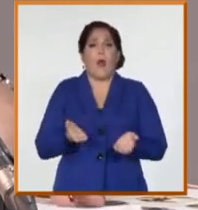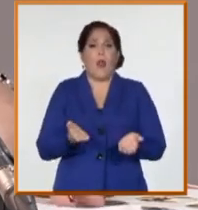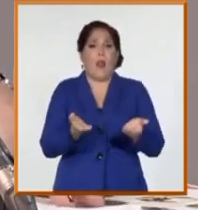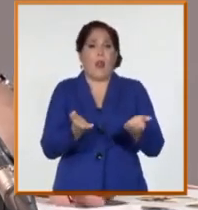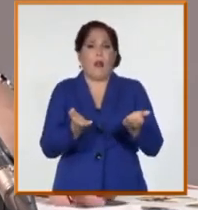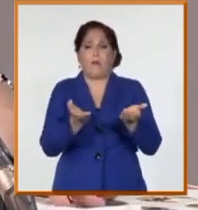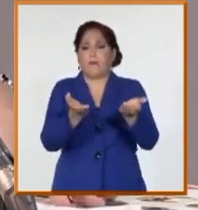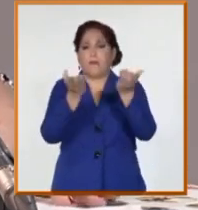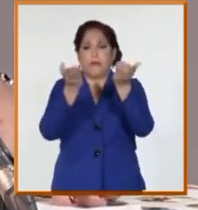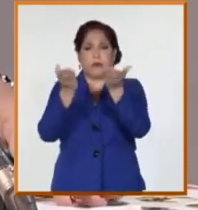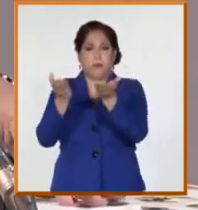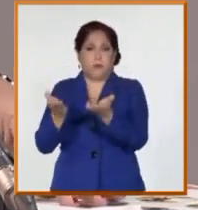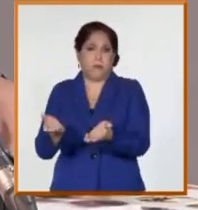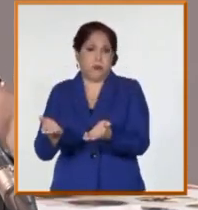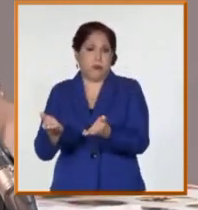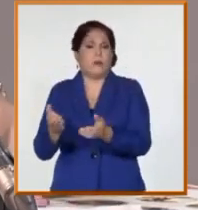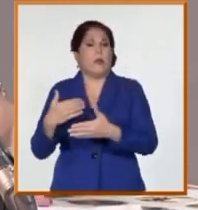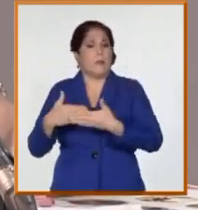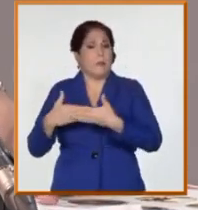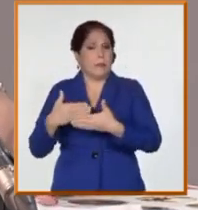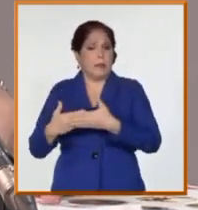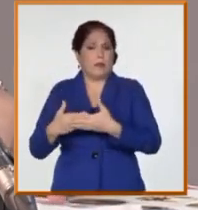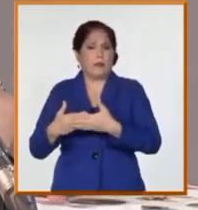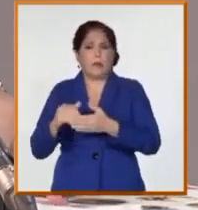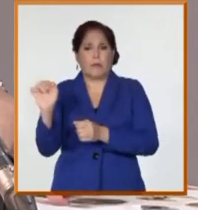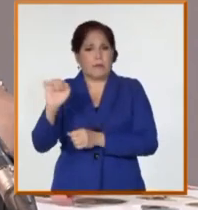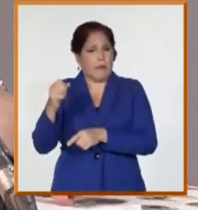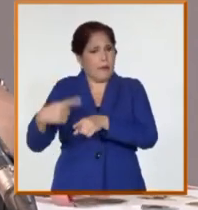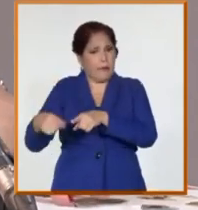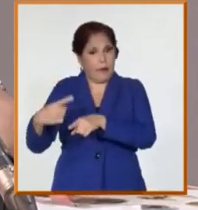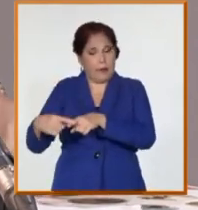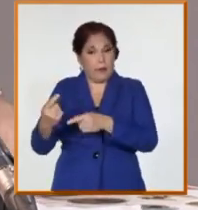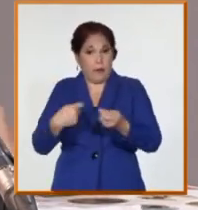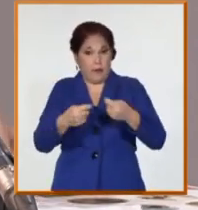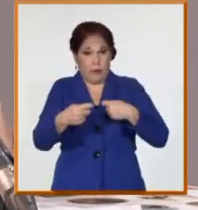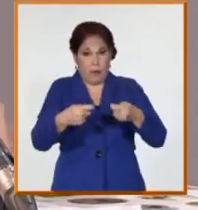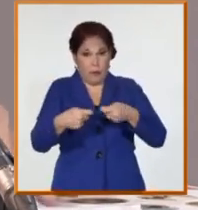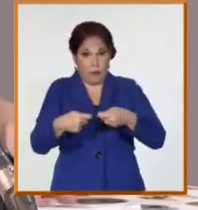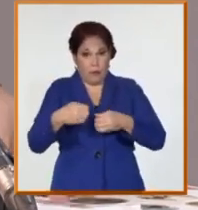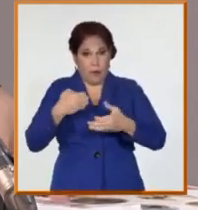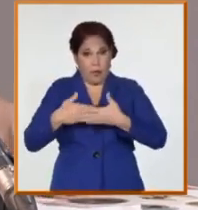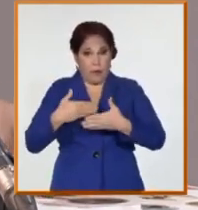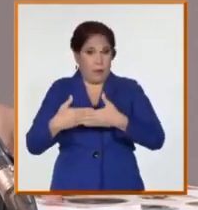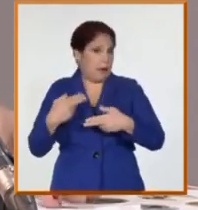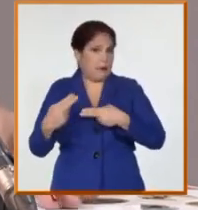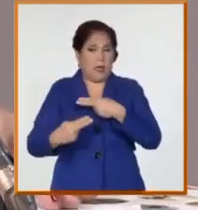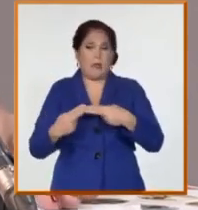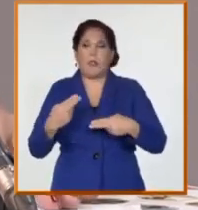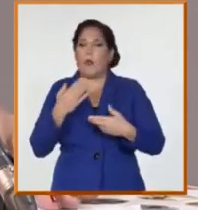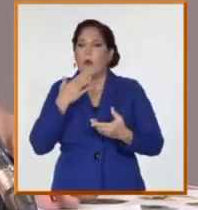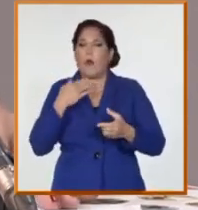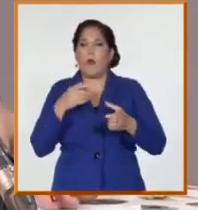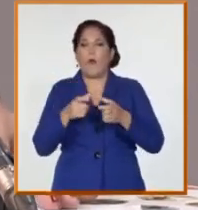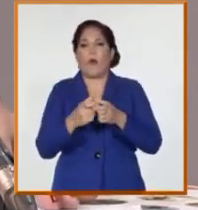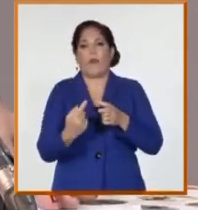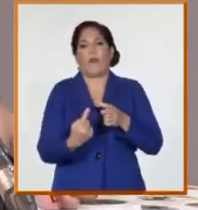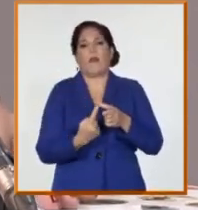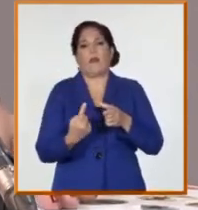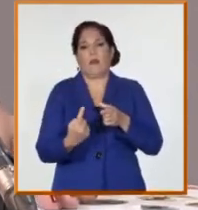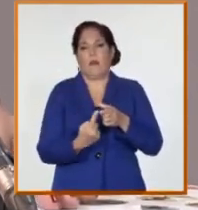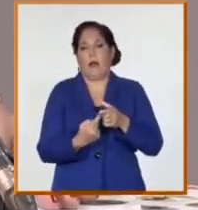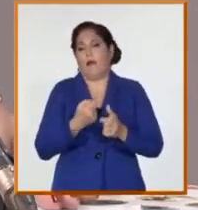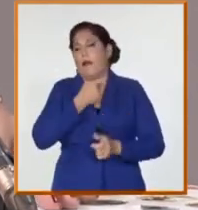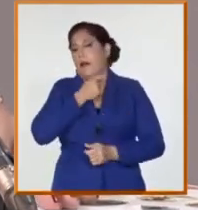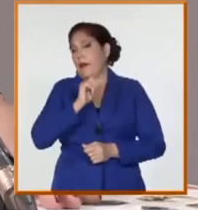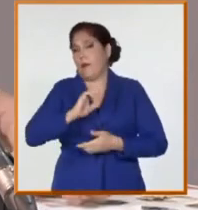especializada como una entidad económica todas las transacciones que realiza hoy la empresa los realiza de manera digital tanto para los Servicios que presta